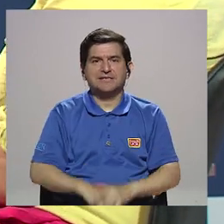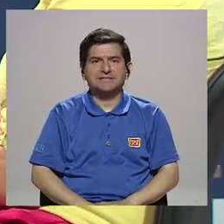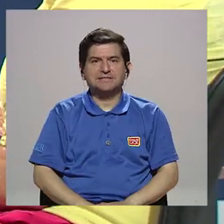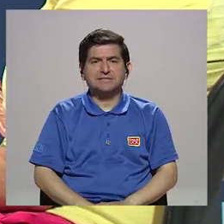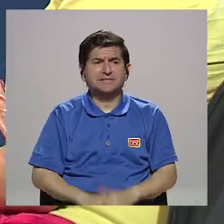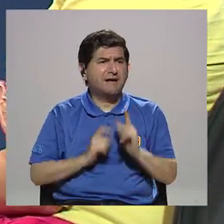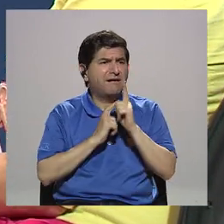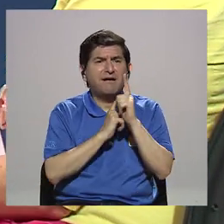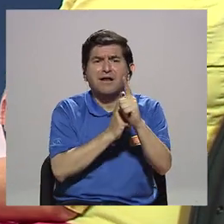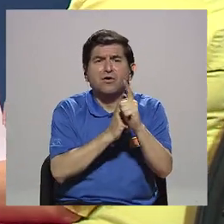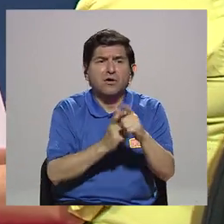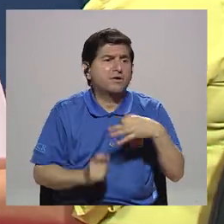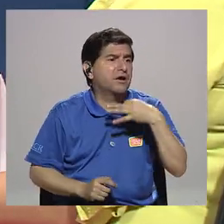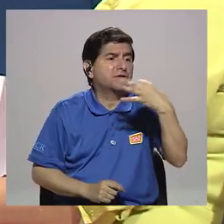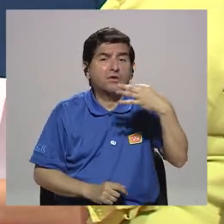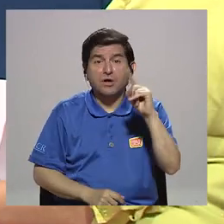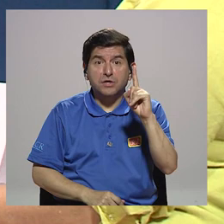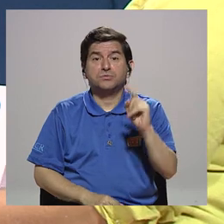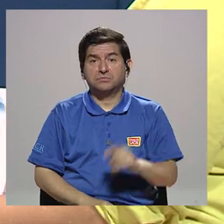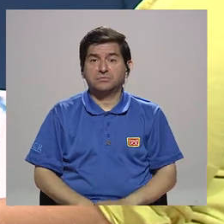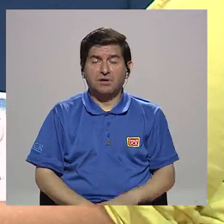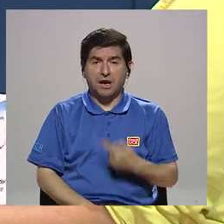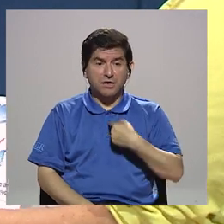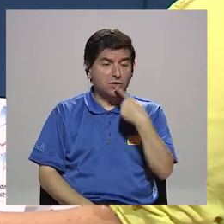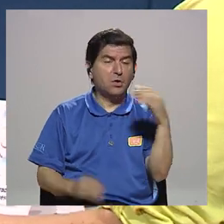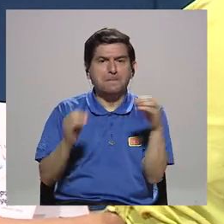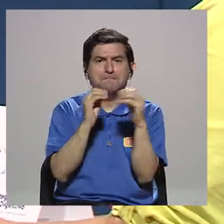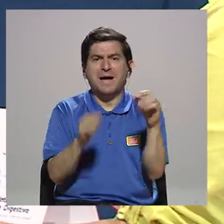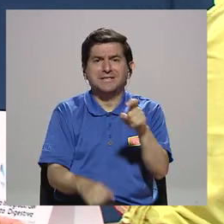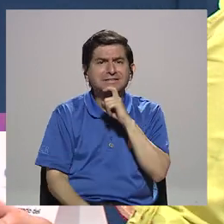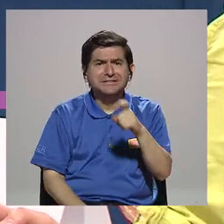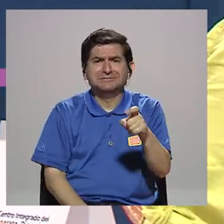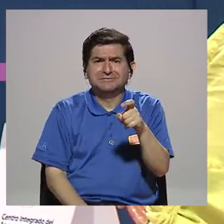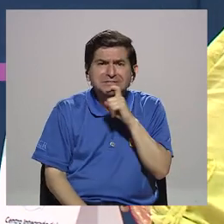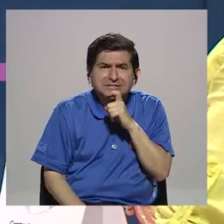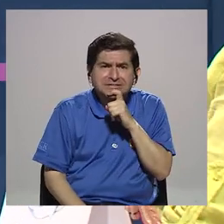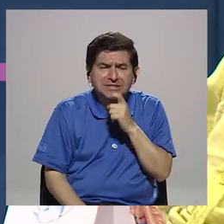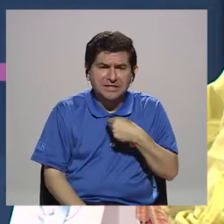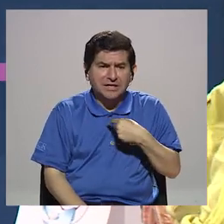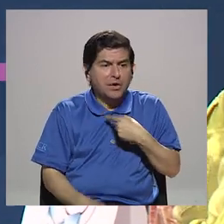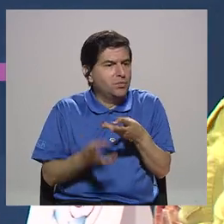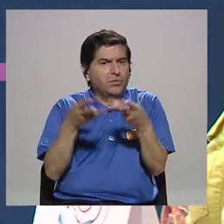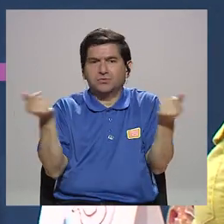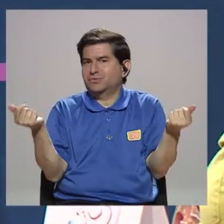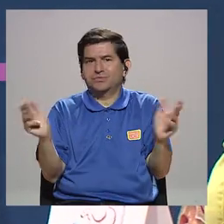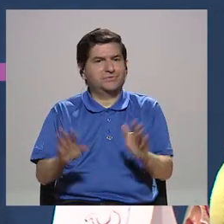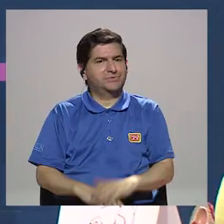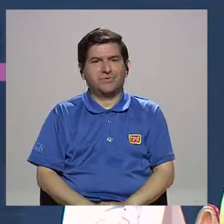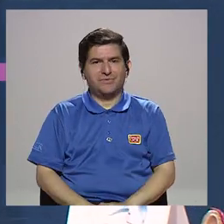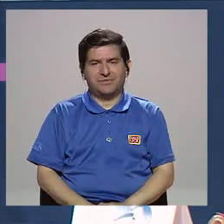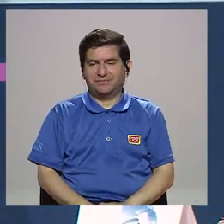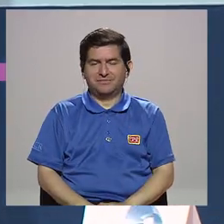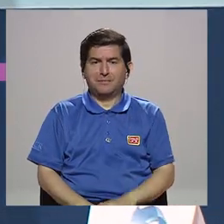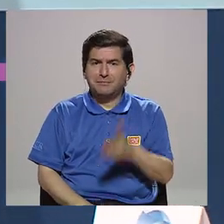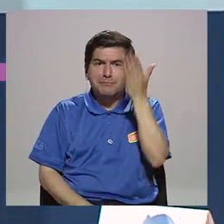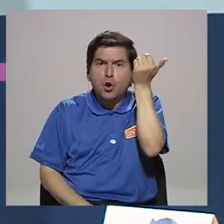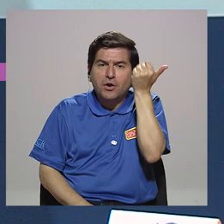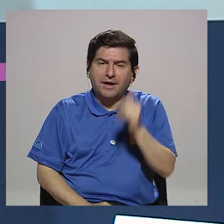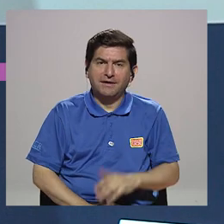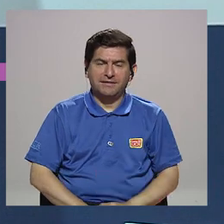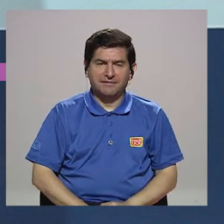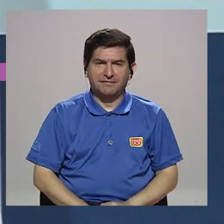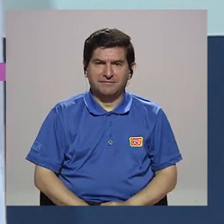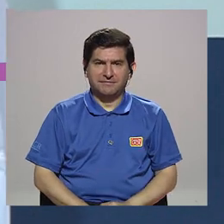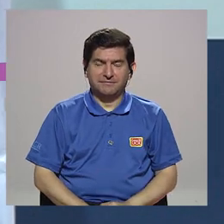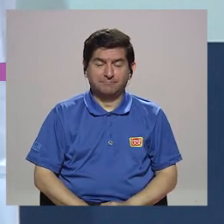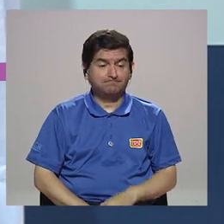tensión, las carreras en la vida diaria también. Es una que yo digo que es la más difícil, de arreglar o de componer. ¿Por qué?